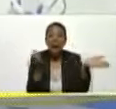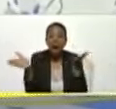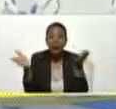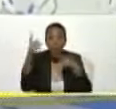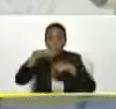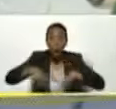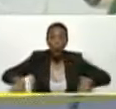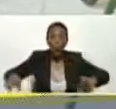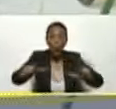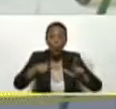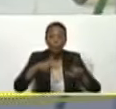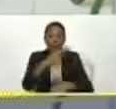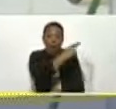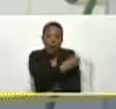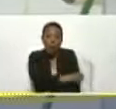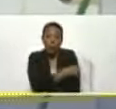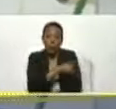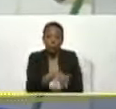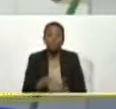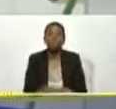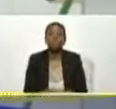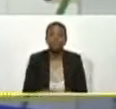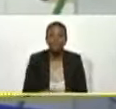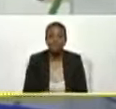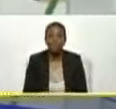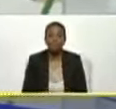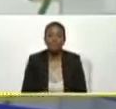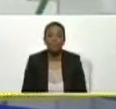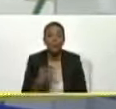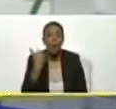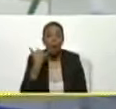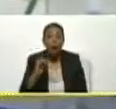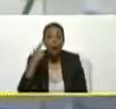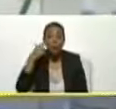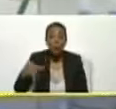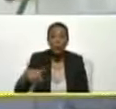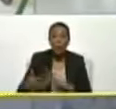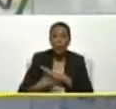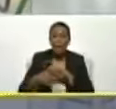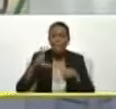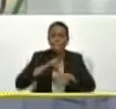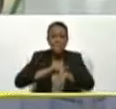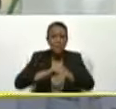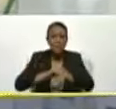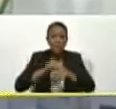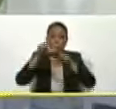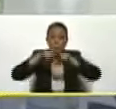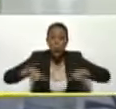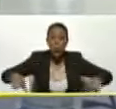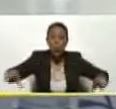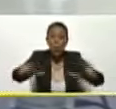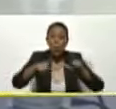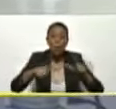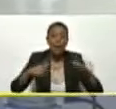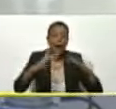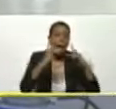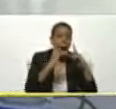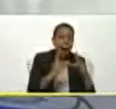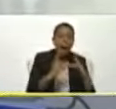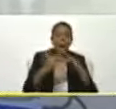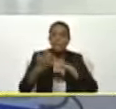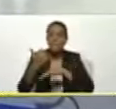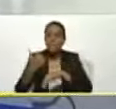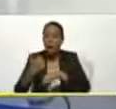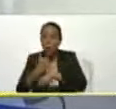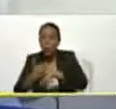activos y completamente equipados 350 equipos médicos inmobiliarios que van a fortalecer el